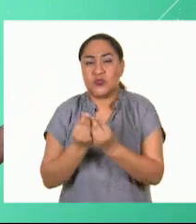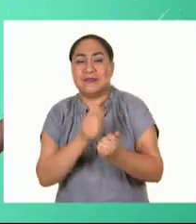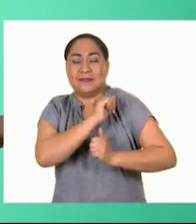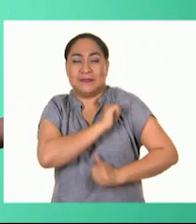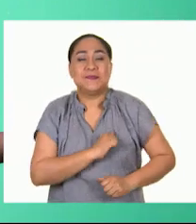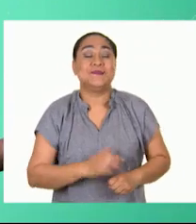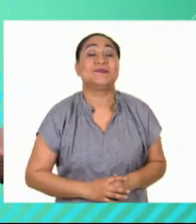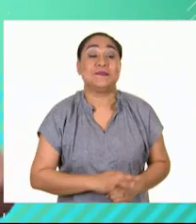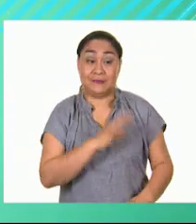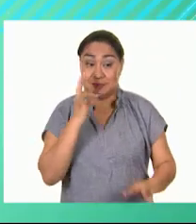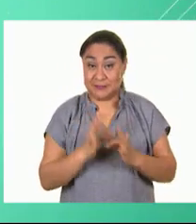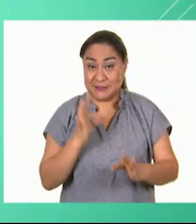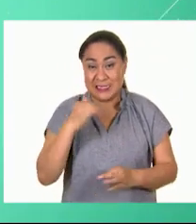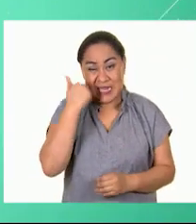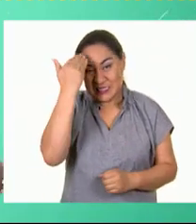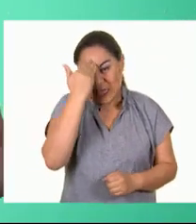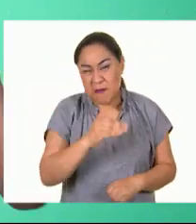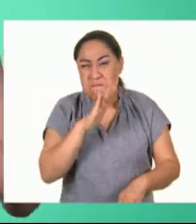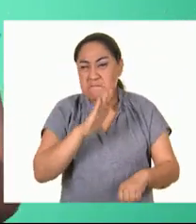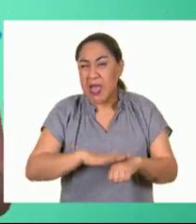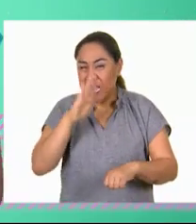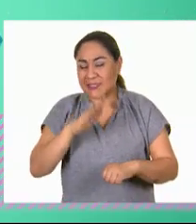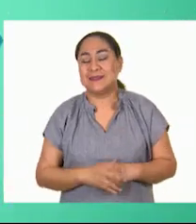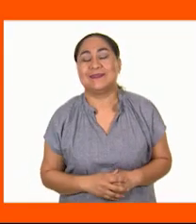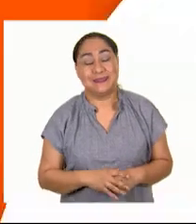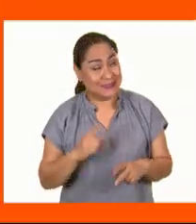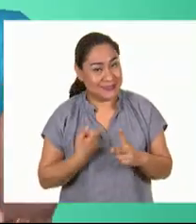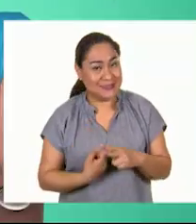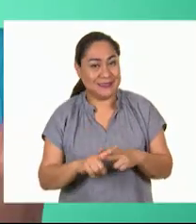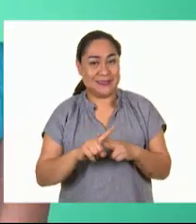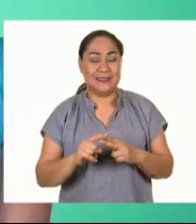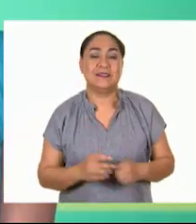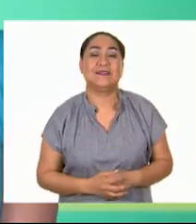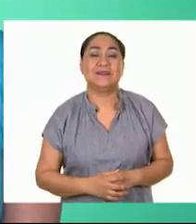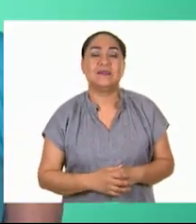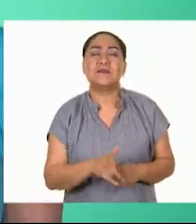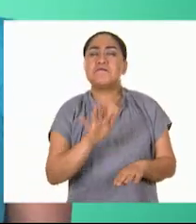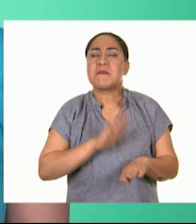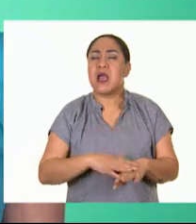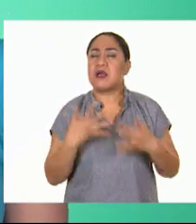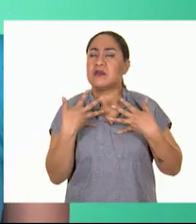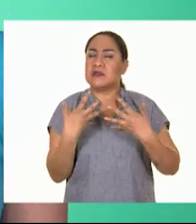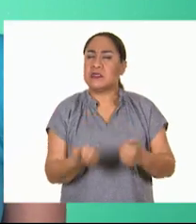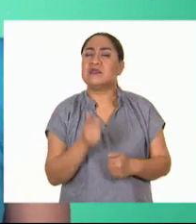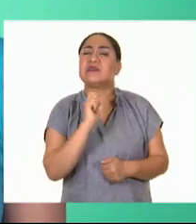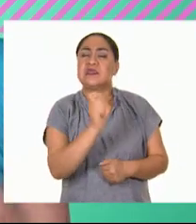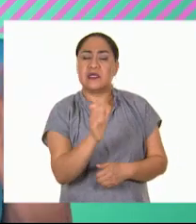¿Están listos para saber más al respecto? ¡Comencemos! Para comprender mejor lo